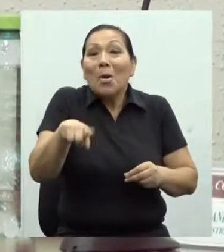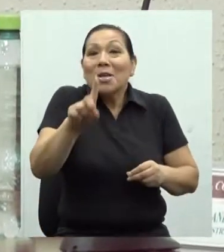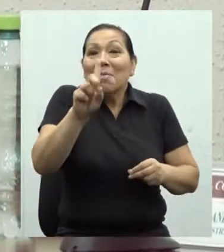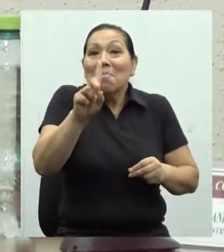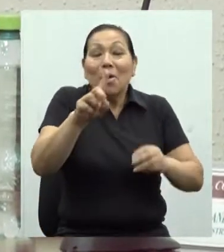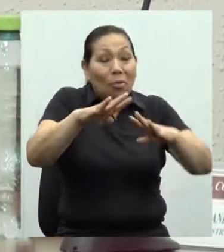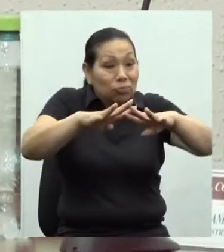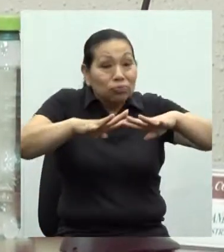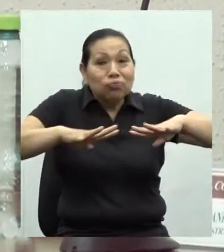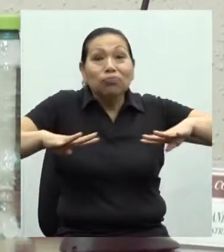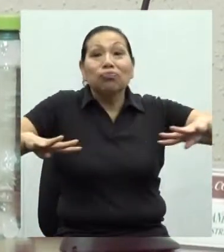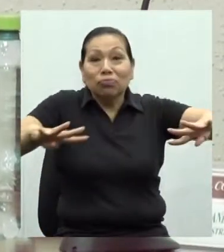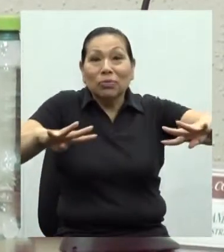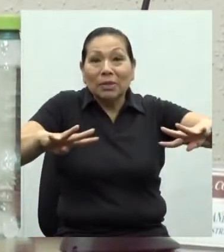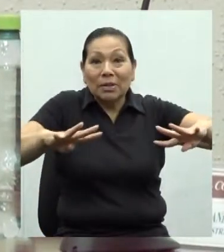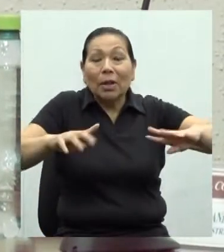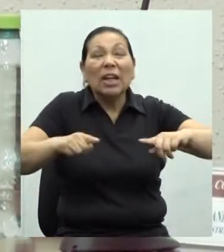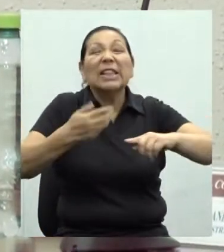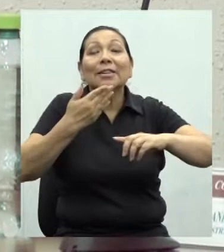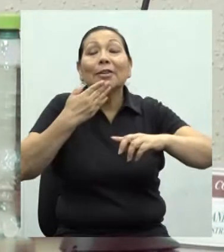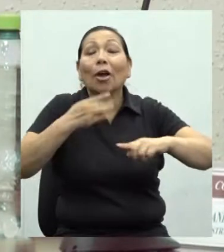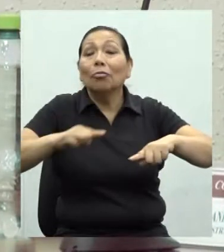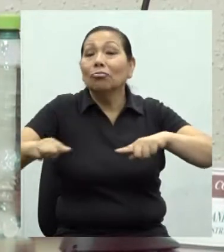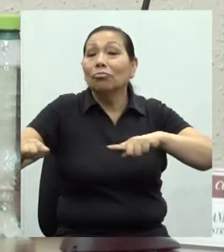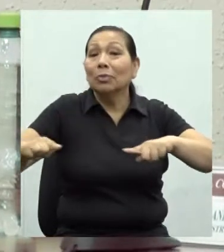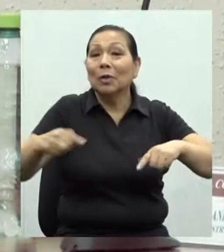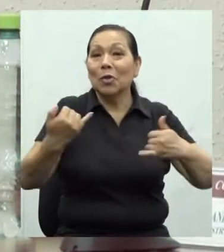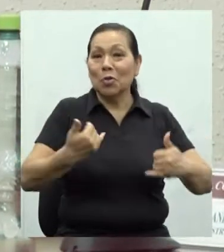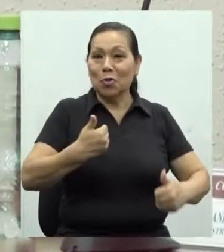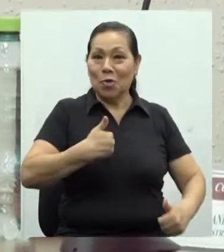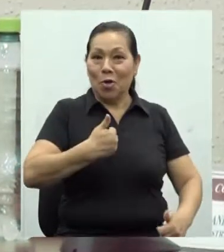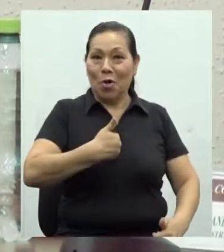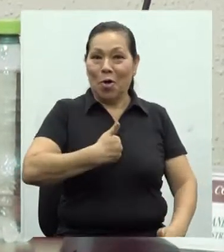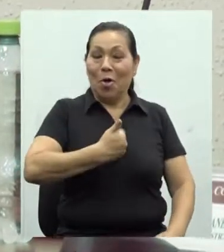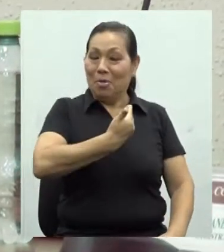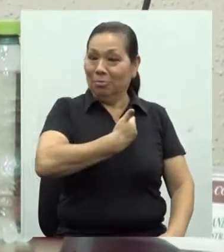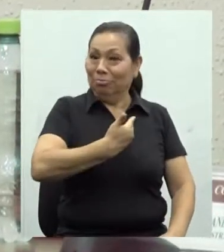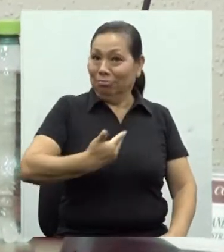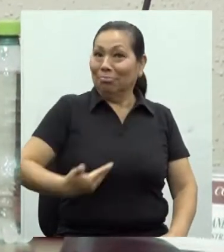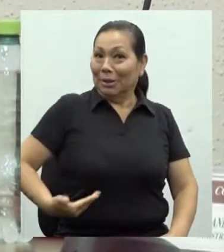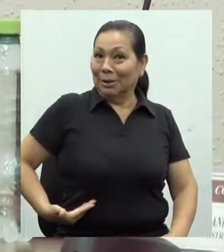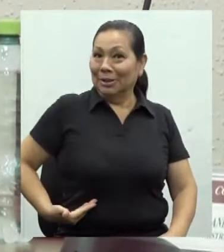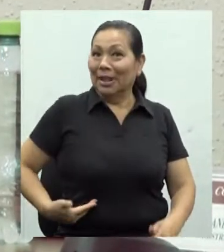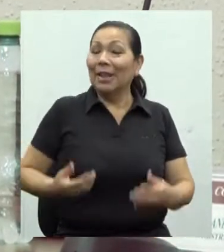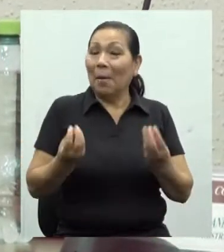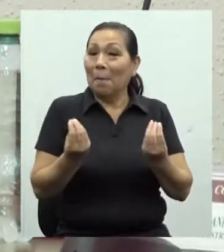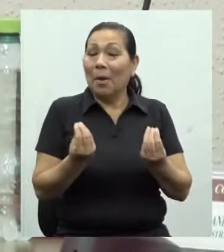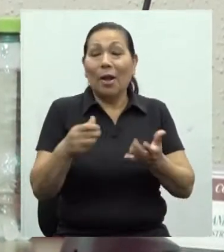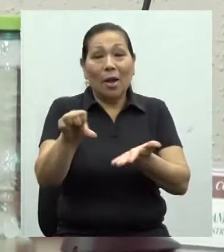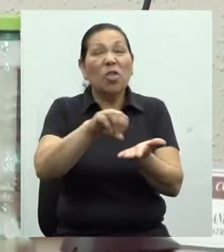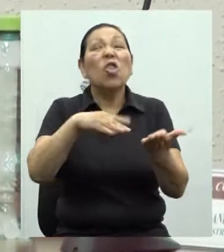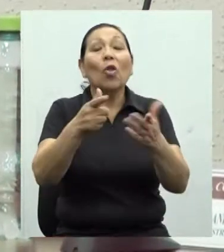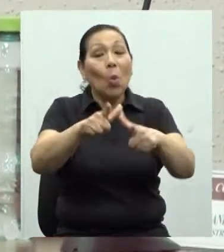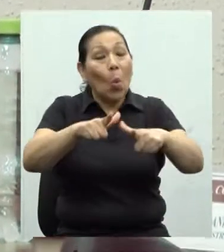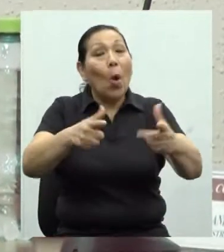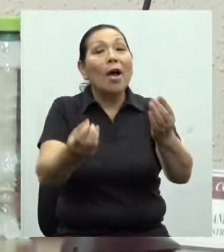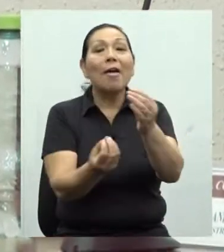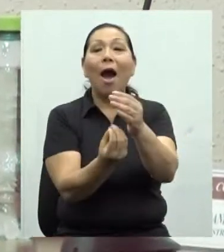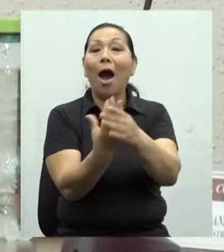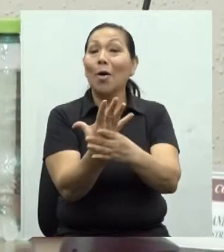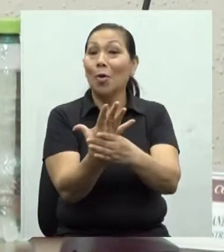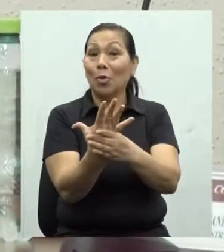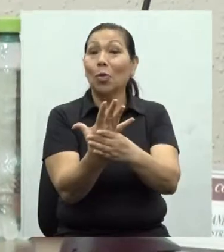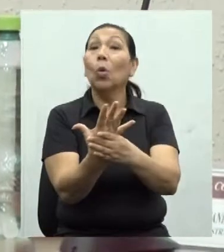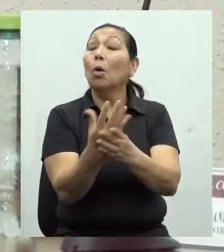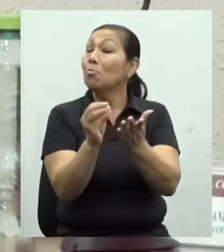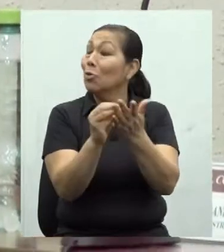primera audiencia que es dirigida por esta magistrada y nada menos que en la ciudad de Arequipa, una ciudad